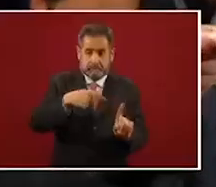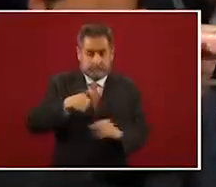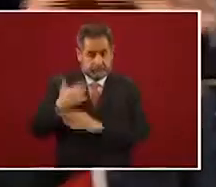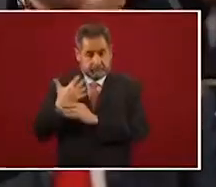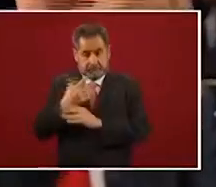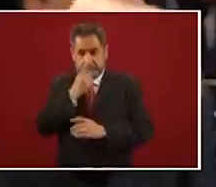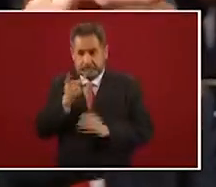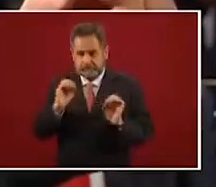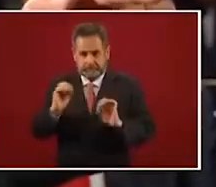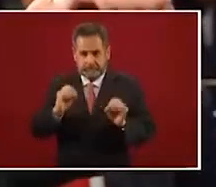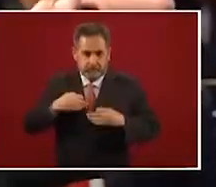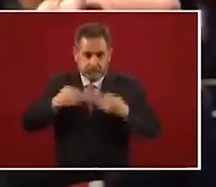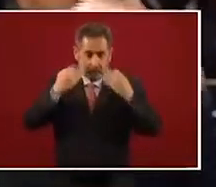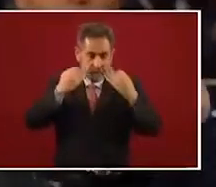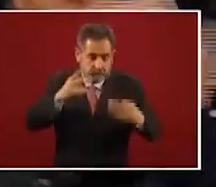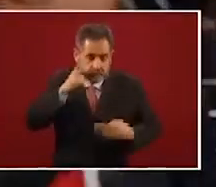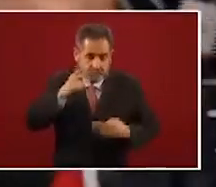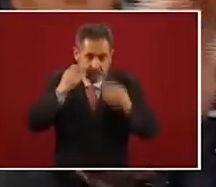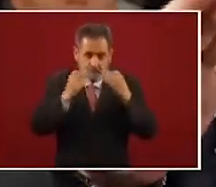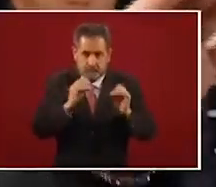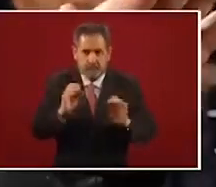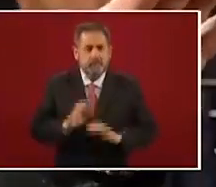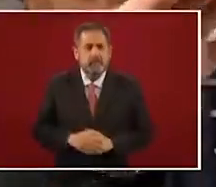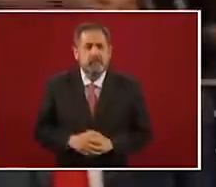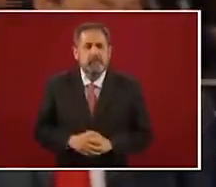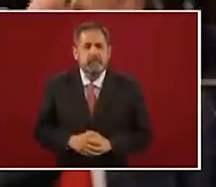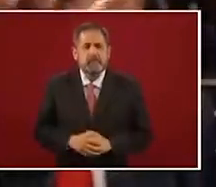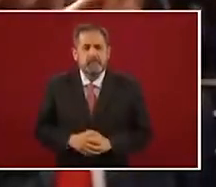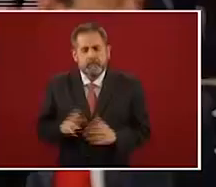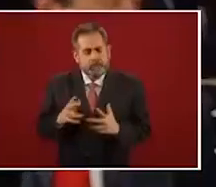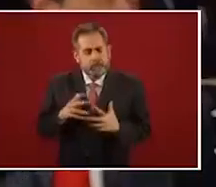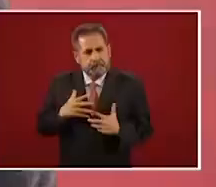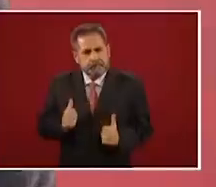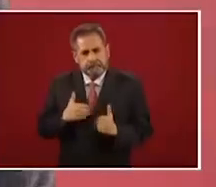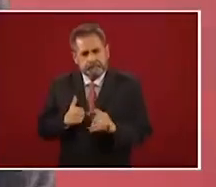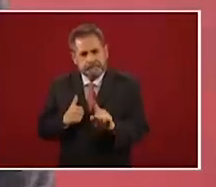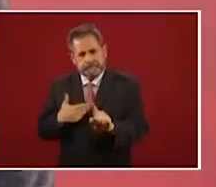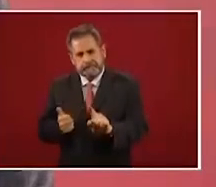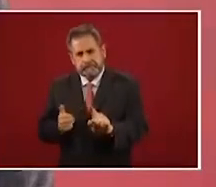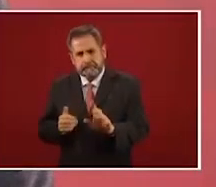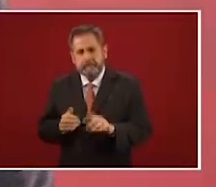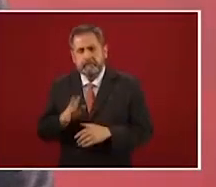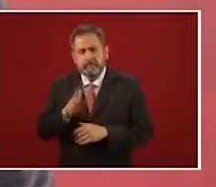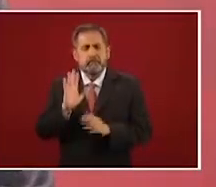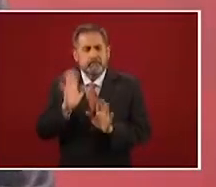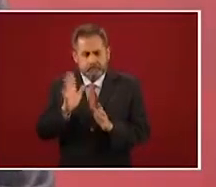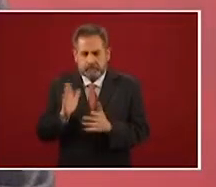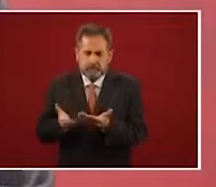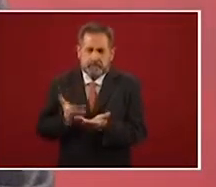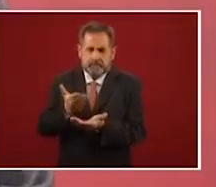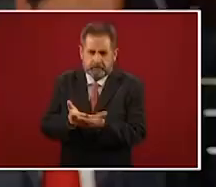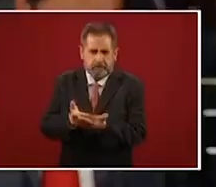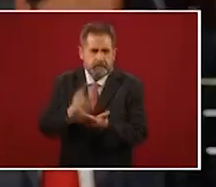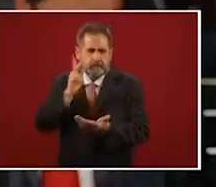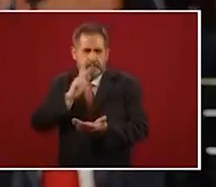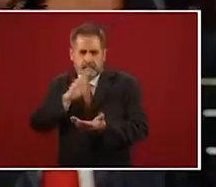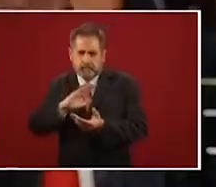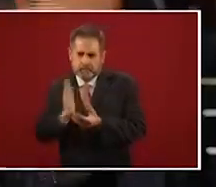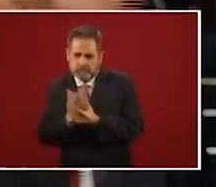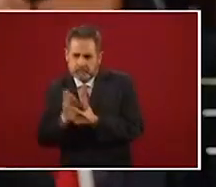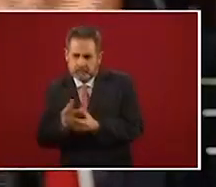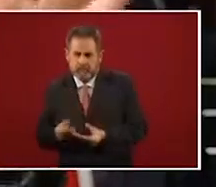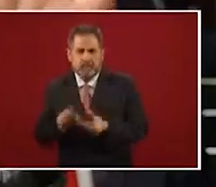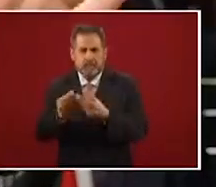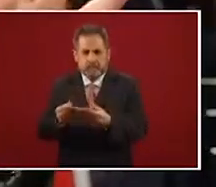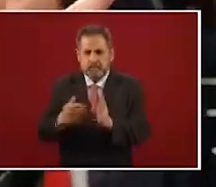ya. Porque no, afortunadamente, me consta, pues, está en la fiscalía. Sí, sí lo entiendo. Lo entiendo, pero ahí está ya y las pruebas están, se